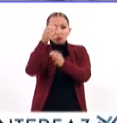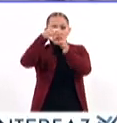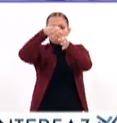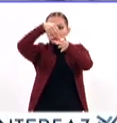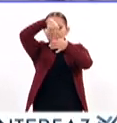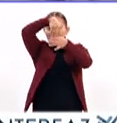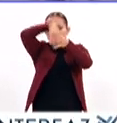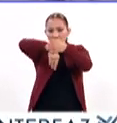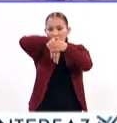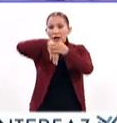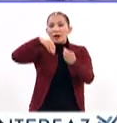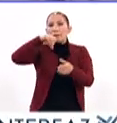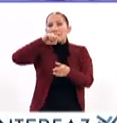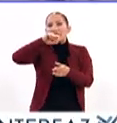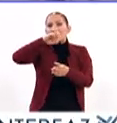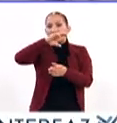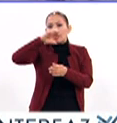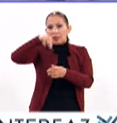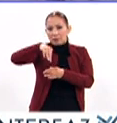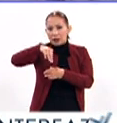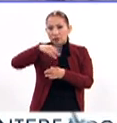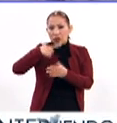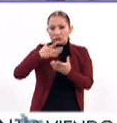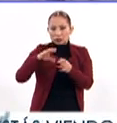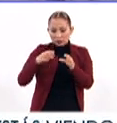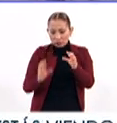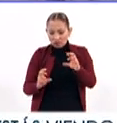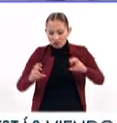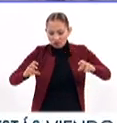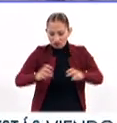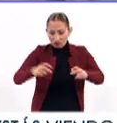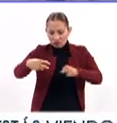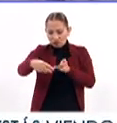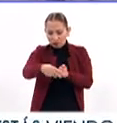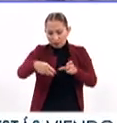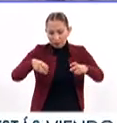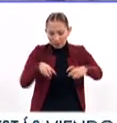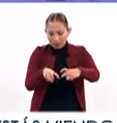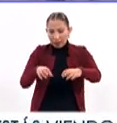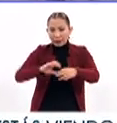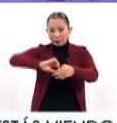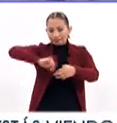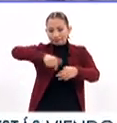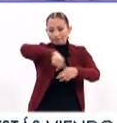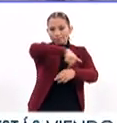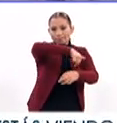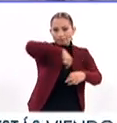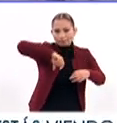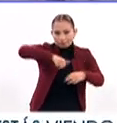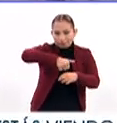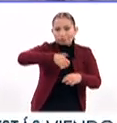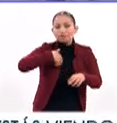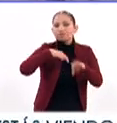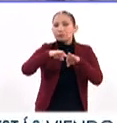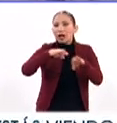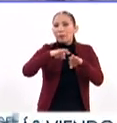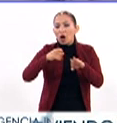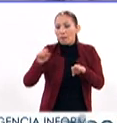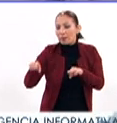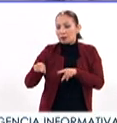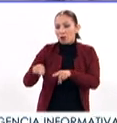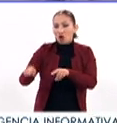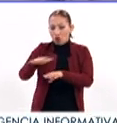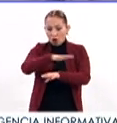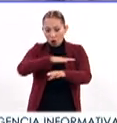un 20 centímetros a que sienta sobre los anclajes de la cimentación, y ahí se atornilla. Hay un trabajo paralelo que es